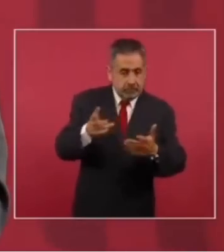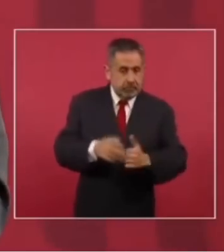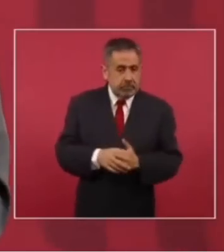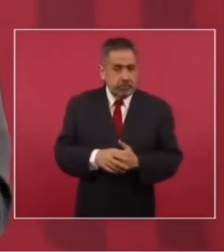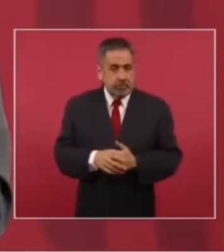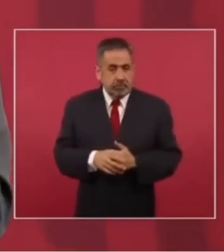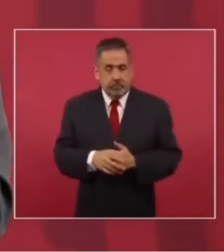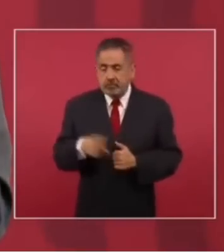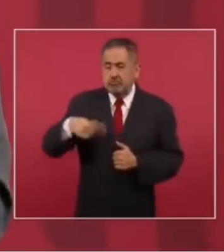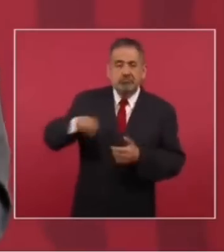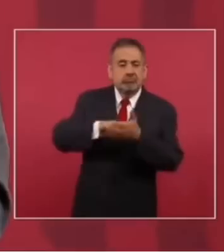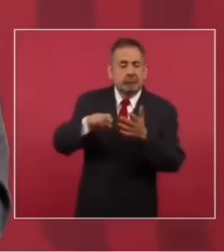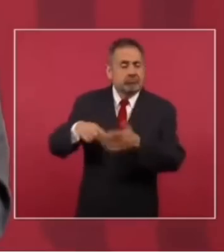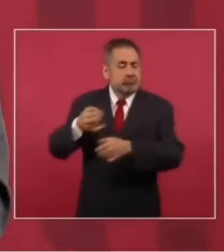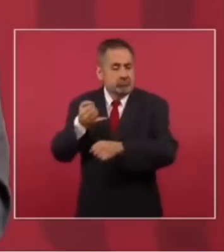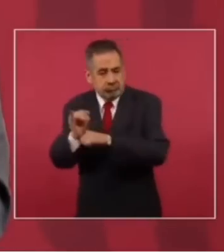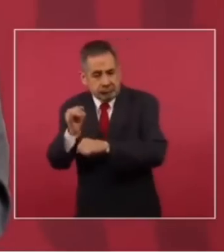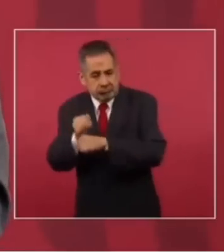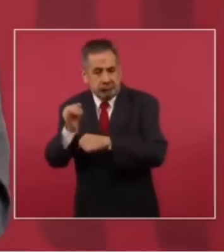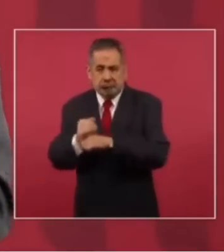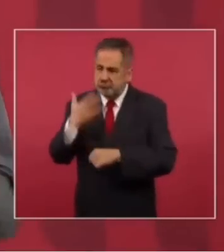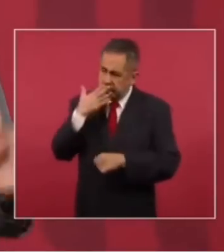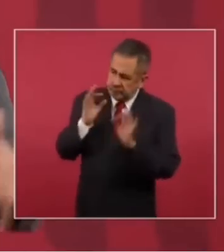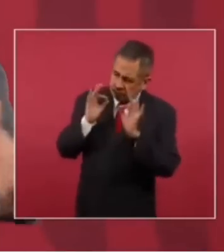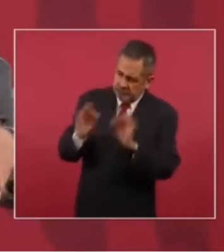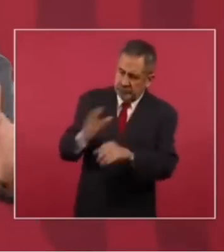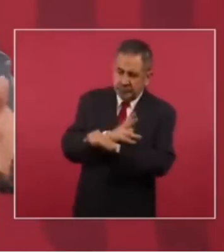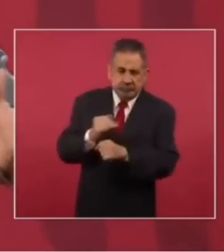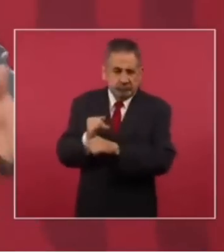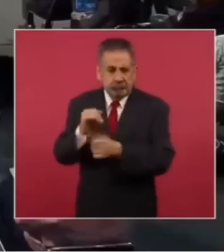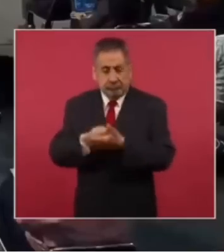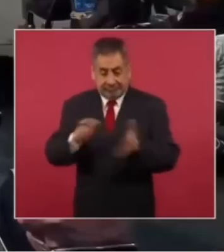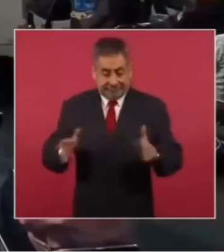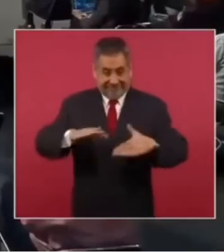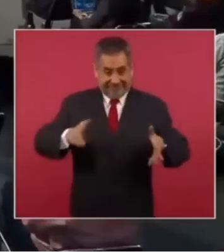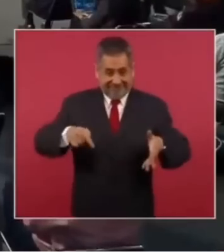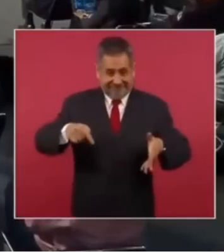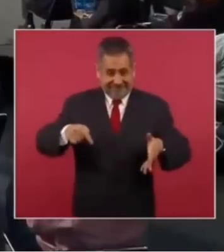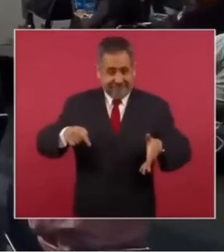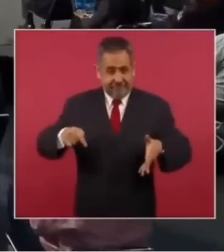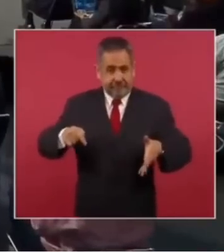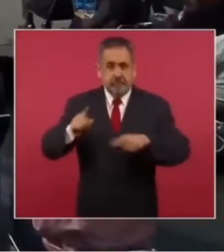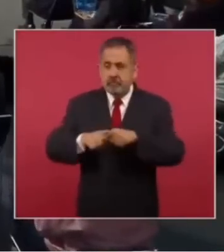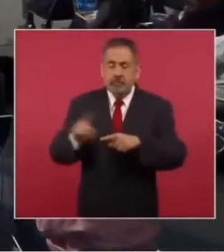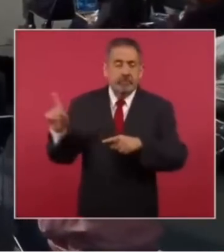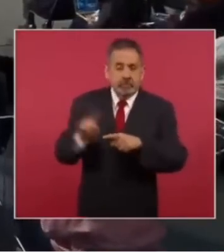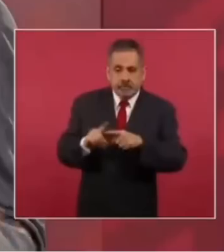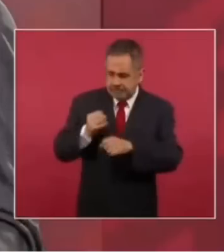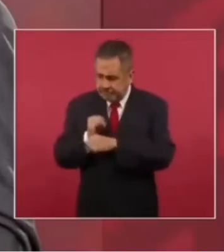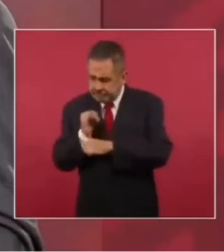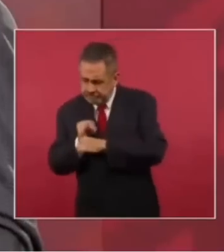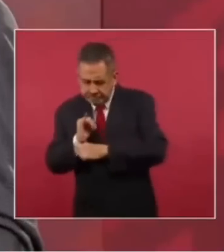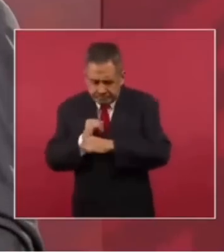como el oficio del carpintero, para hacer esto, pues se necesita